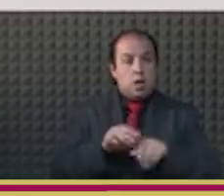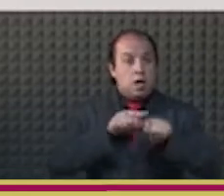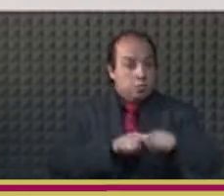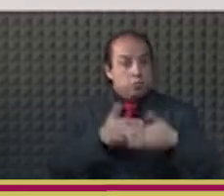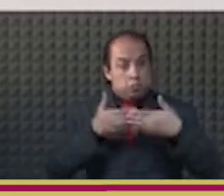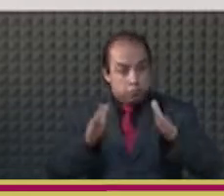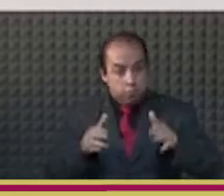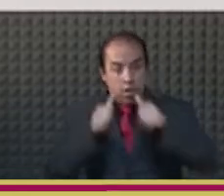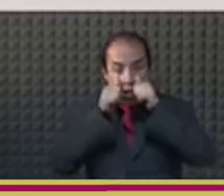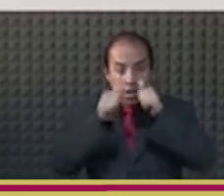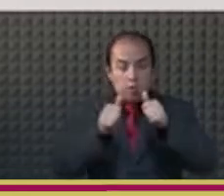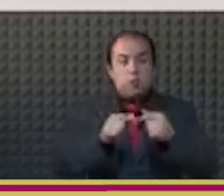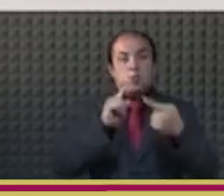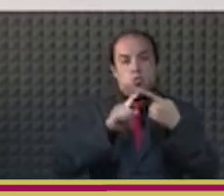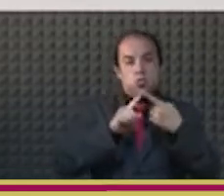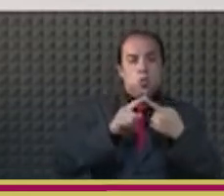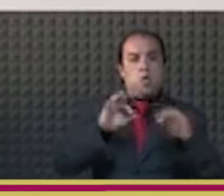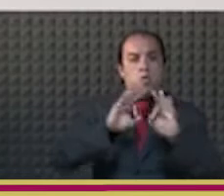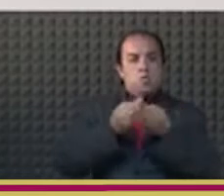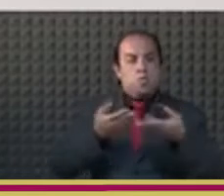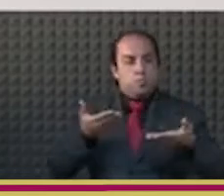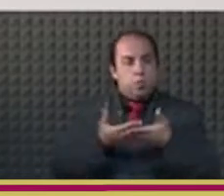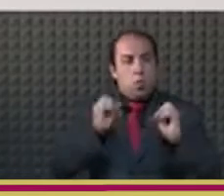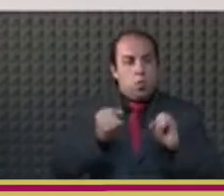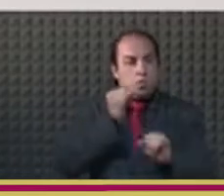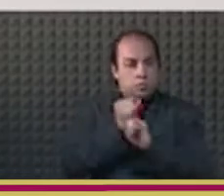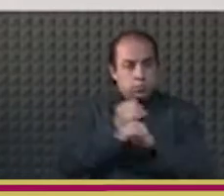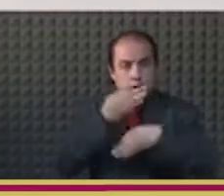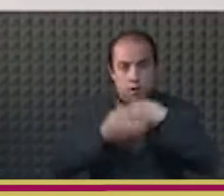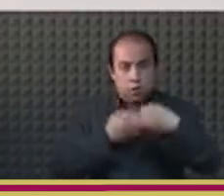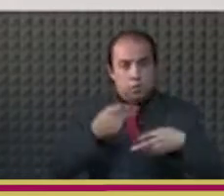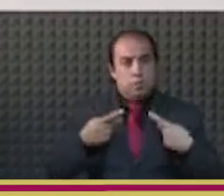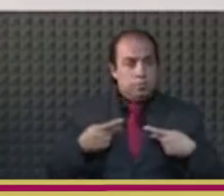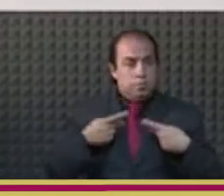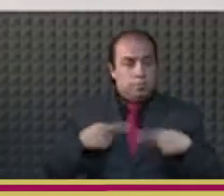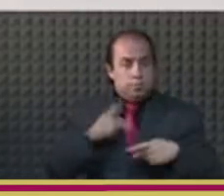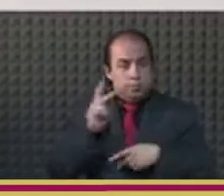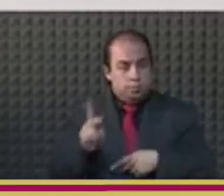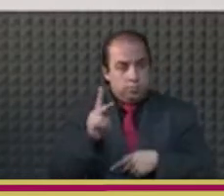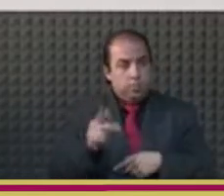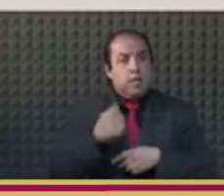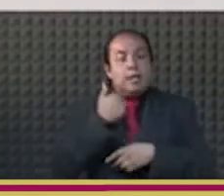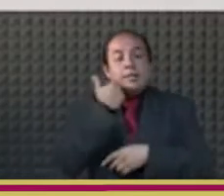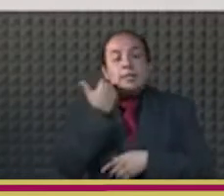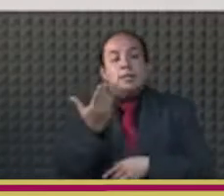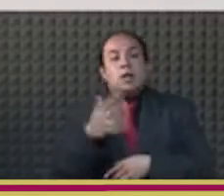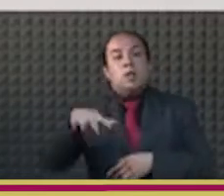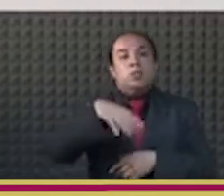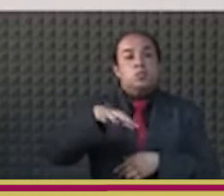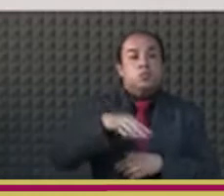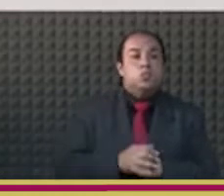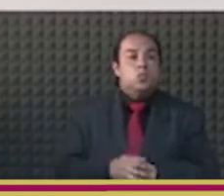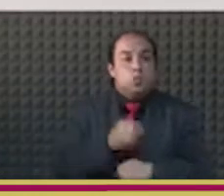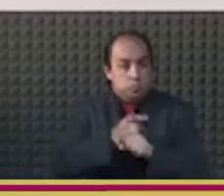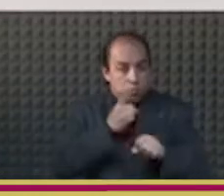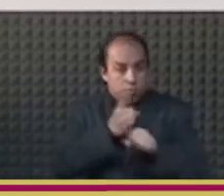sea en un esquema presencial o también virtual a toda la población que así lo ha deseado para buscar sobre todo